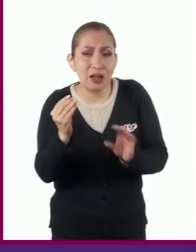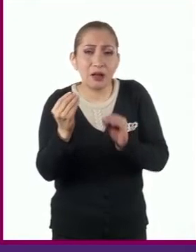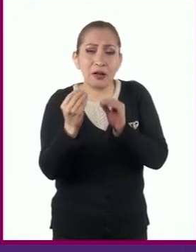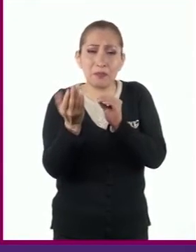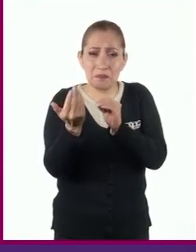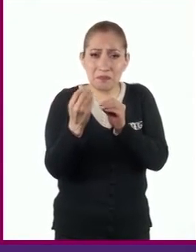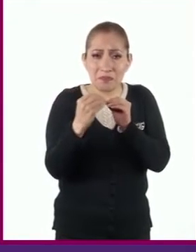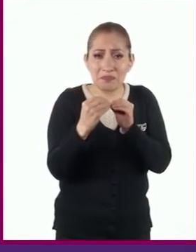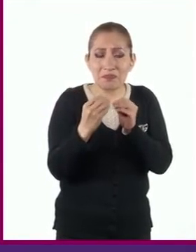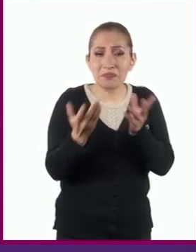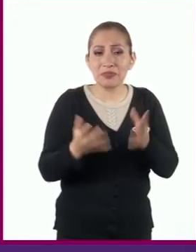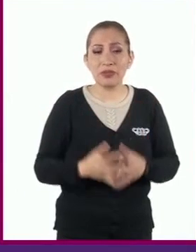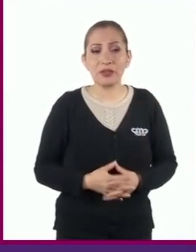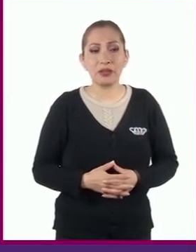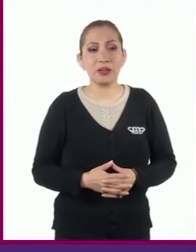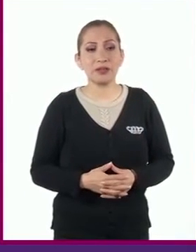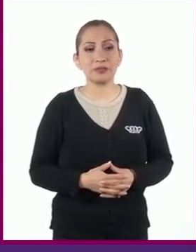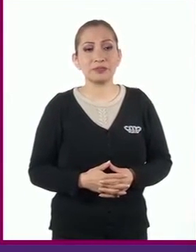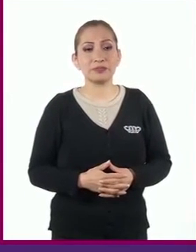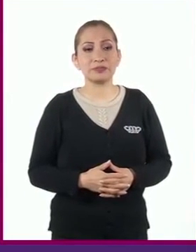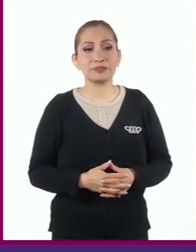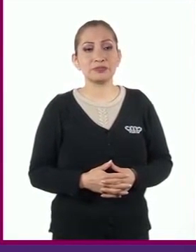beso.